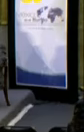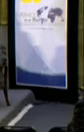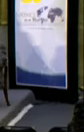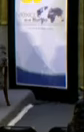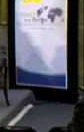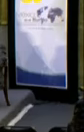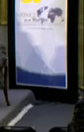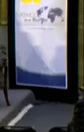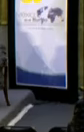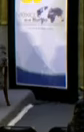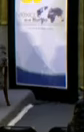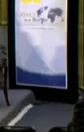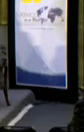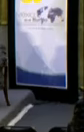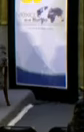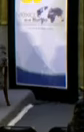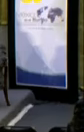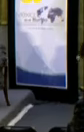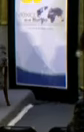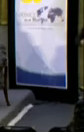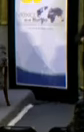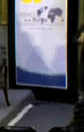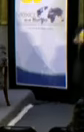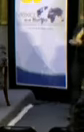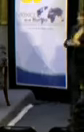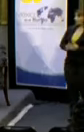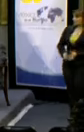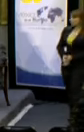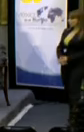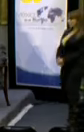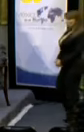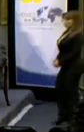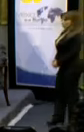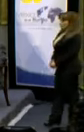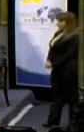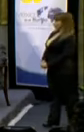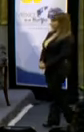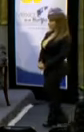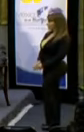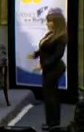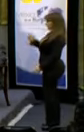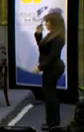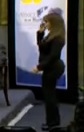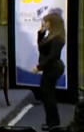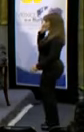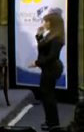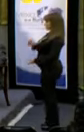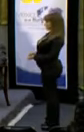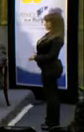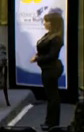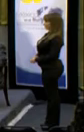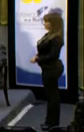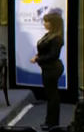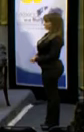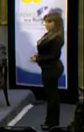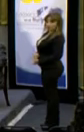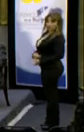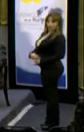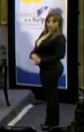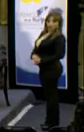el tiempo, así que ya no hay tiempo para preguntas y respuestas, pero estoy seguro que todos sabemos dónde